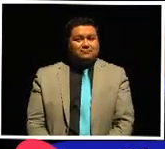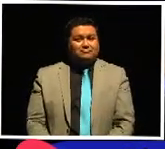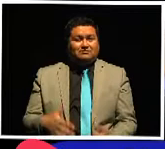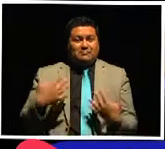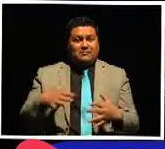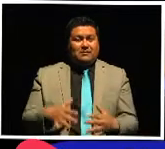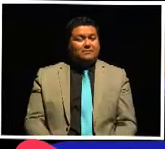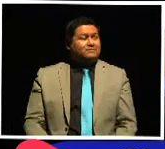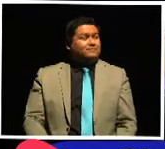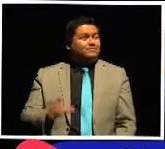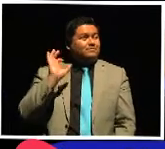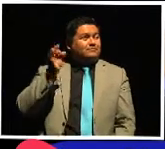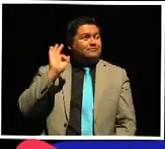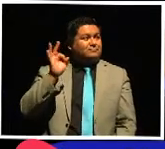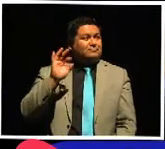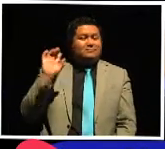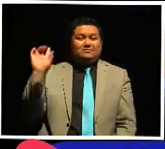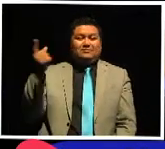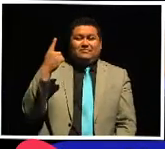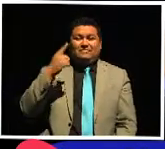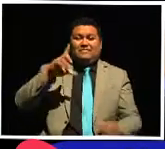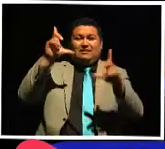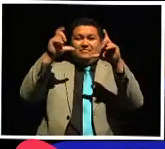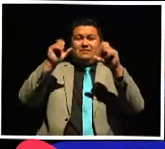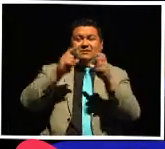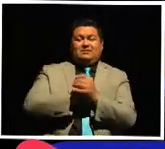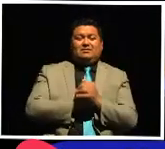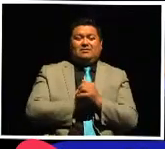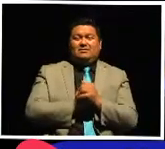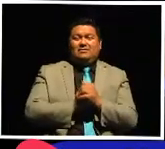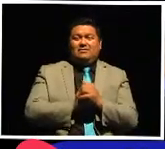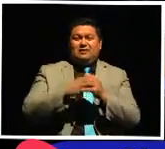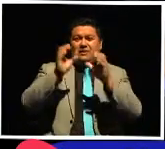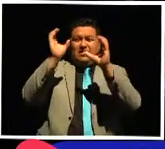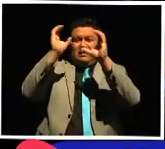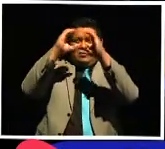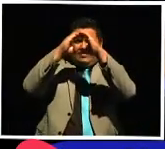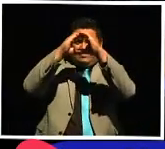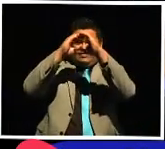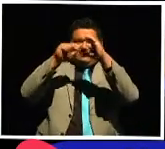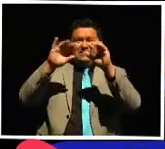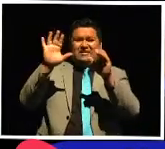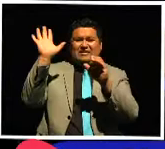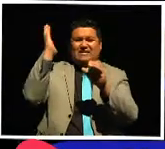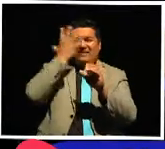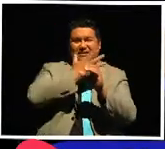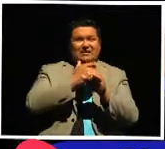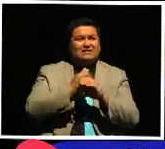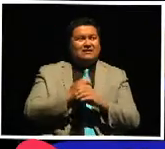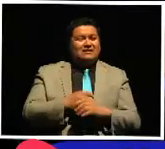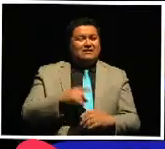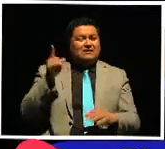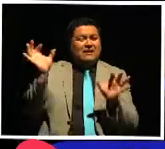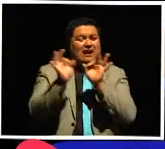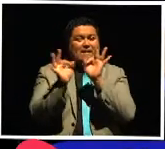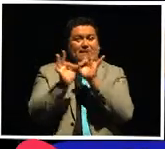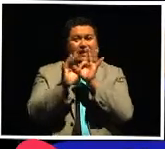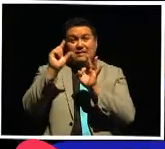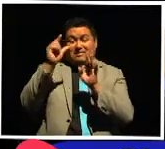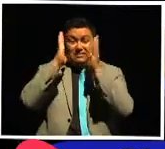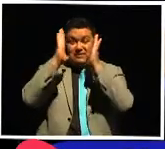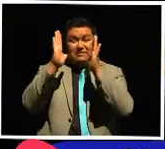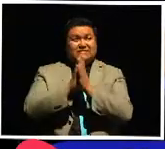Entonces, aquí para hablar de la primera imagen que hicimos de un agujero negro, que recibimos mucha atención, aquí es para explicar un poco más